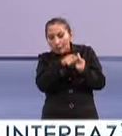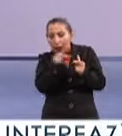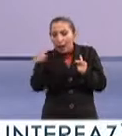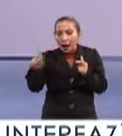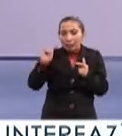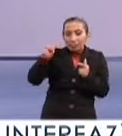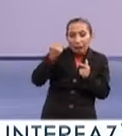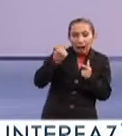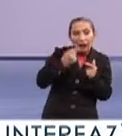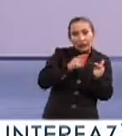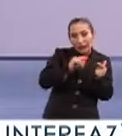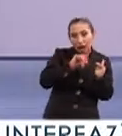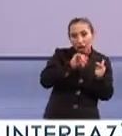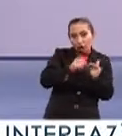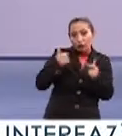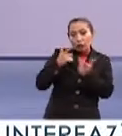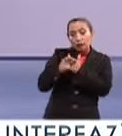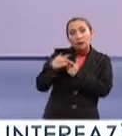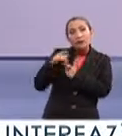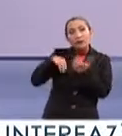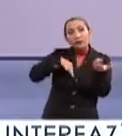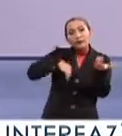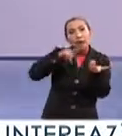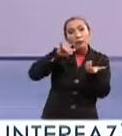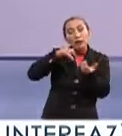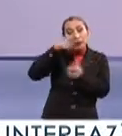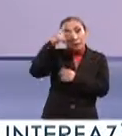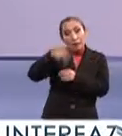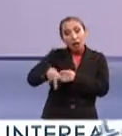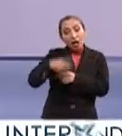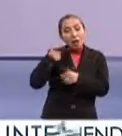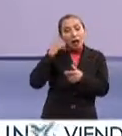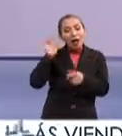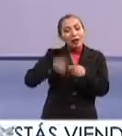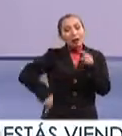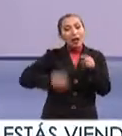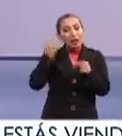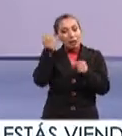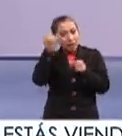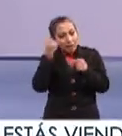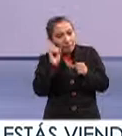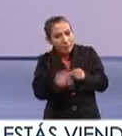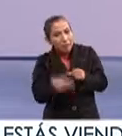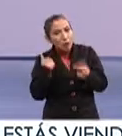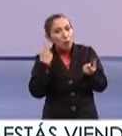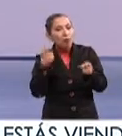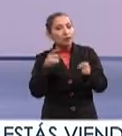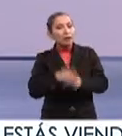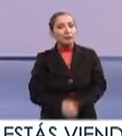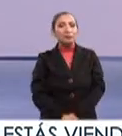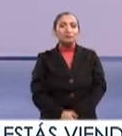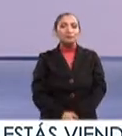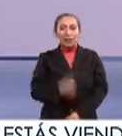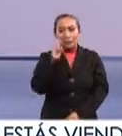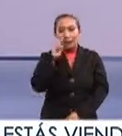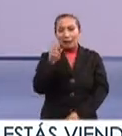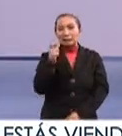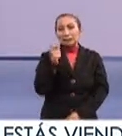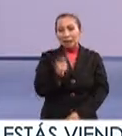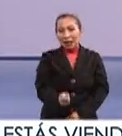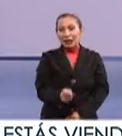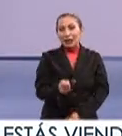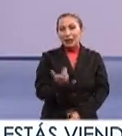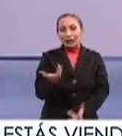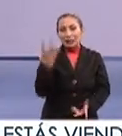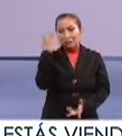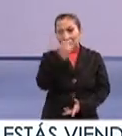de tecno y la Orquesta Filarmónica Mexiquense para lograr romper los moldes en cuanto a géneros musicales. Vean nada más